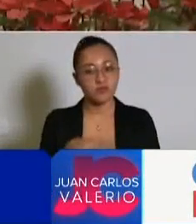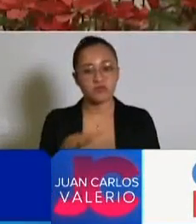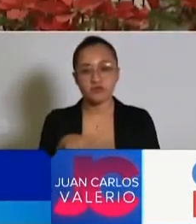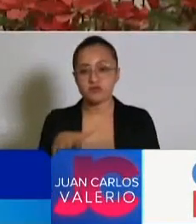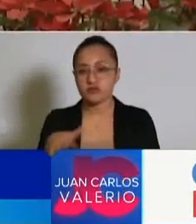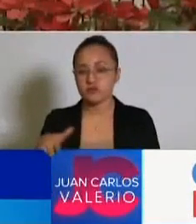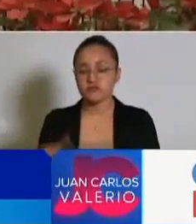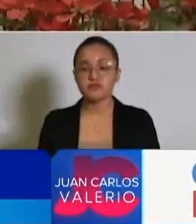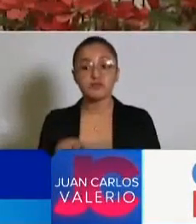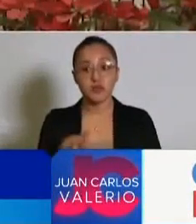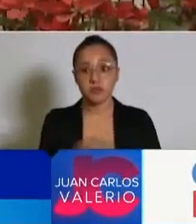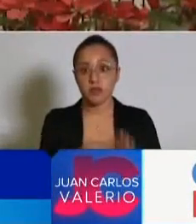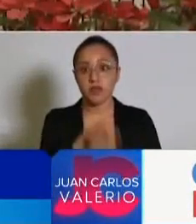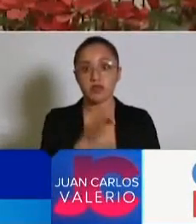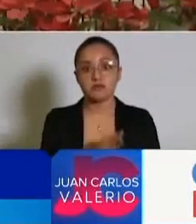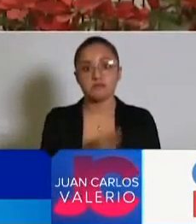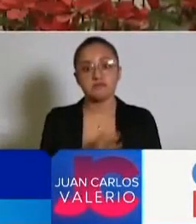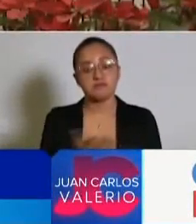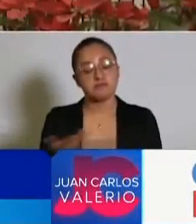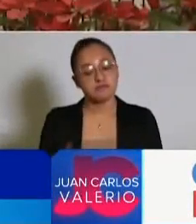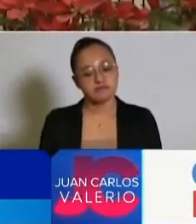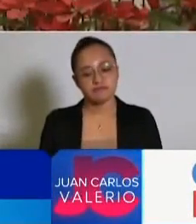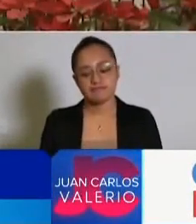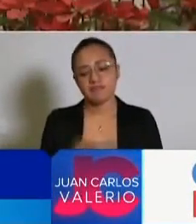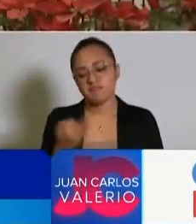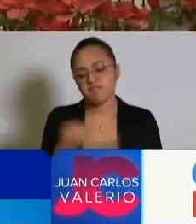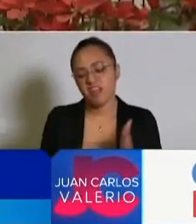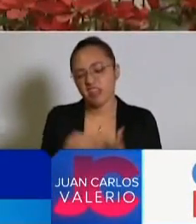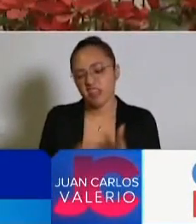por más deshonesto que sea,